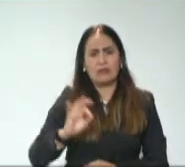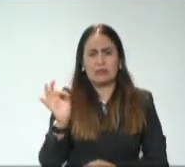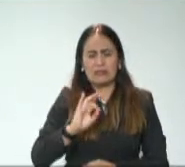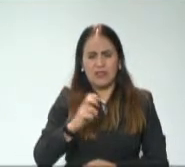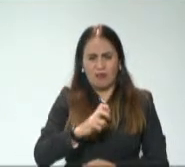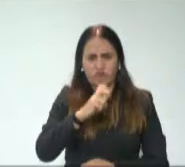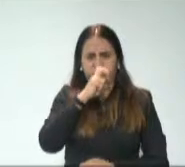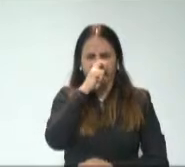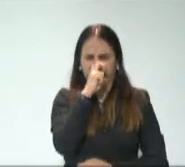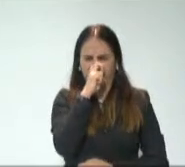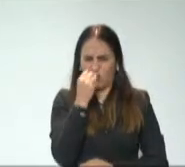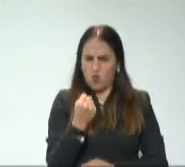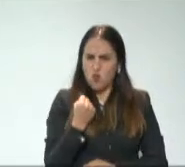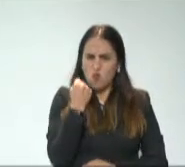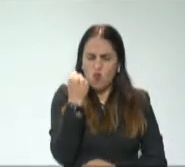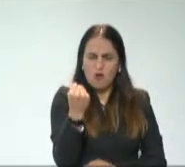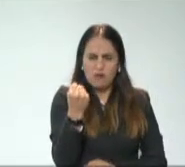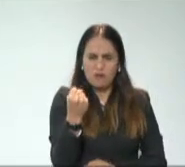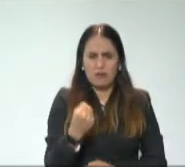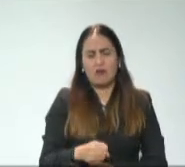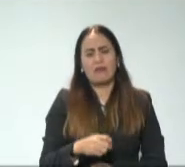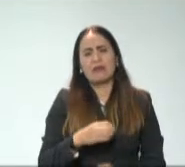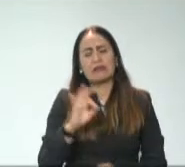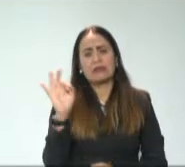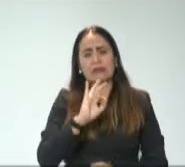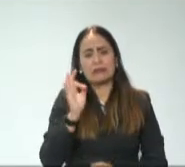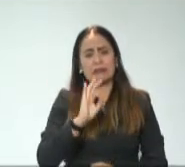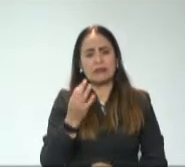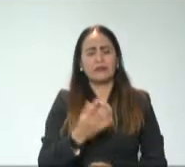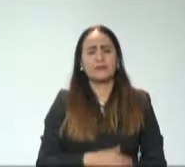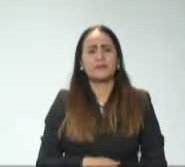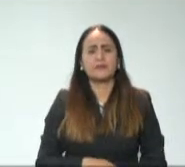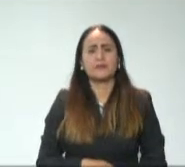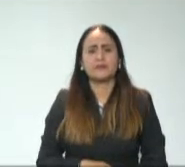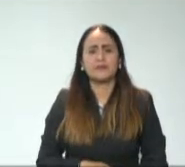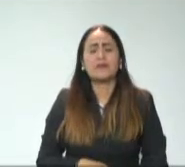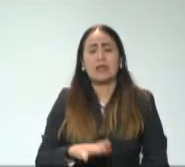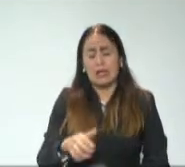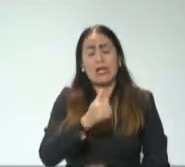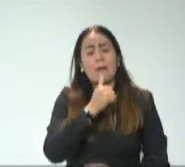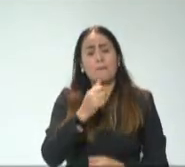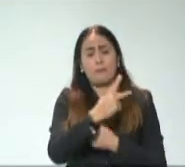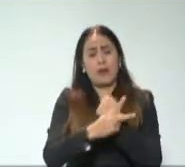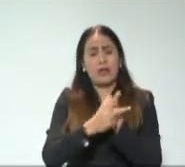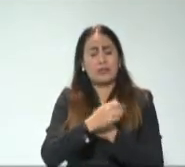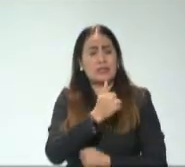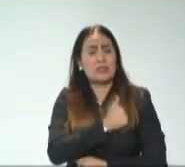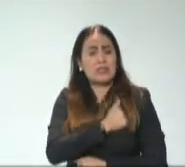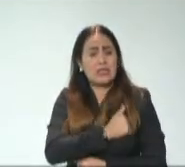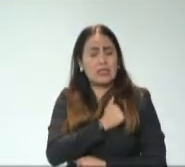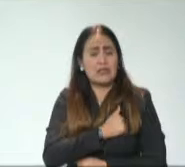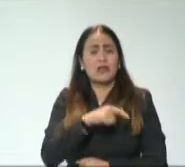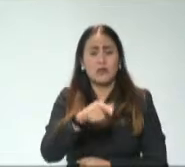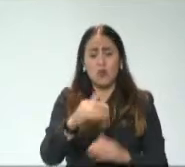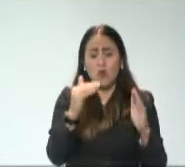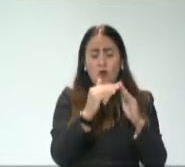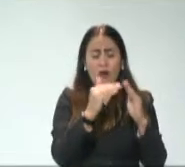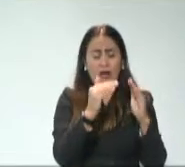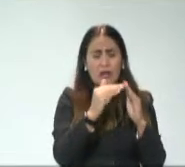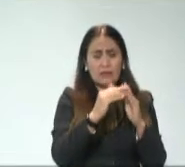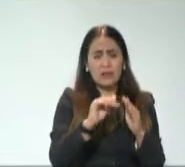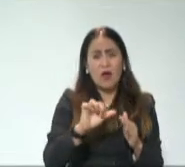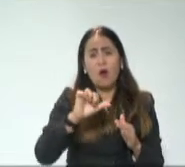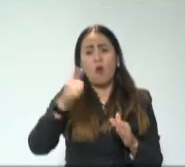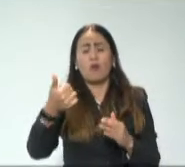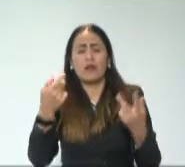coercitivas no de de de levantarte y de inclusive en Canadá si te ven que estás en tu casa con otros